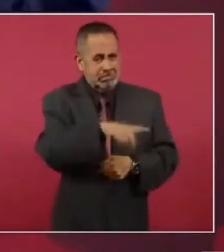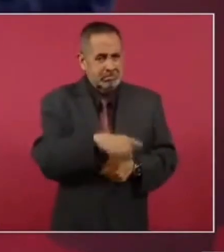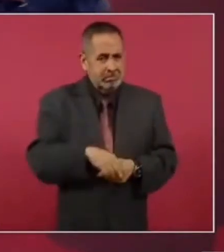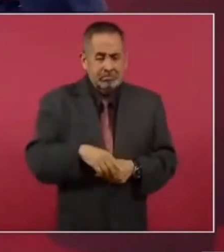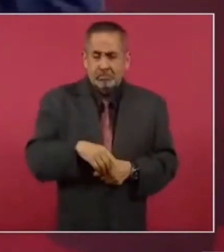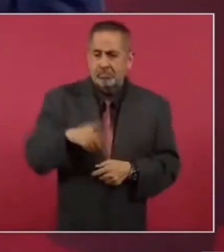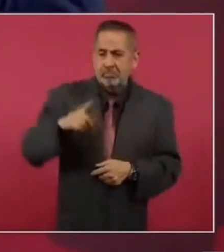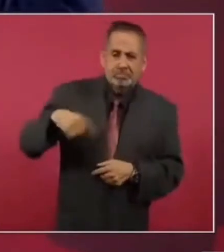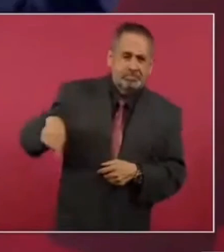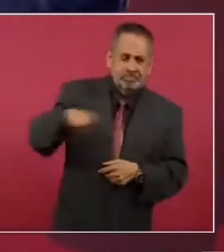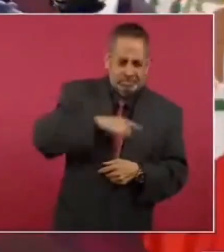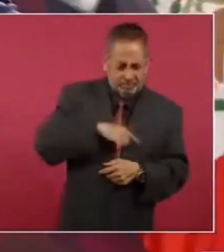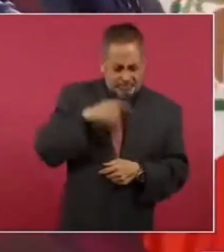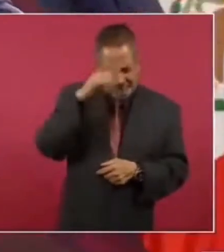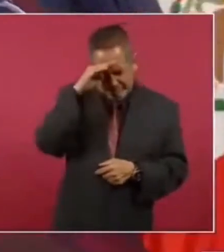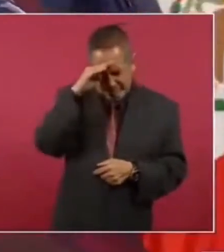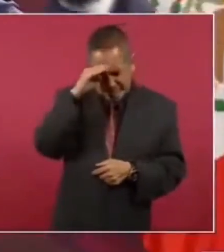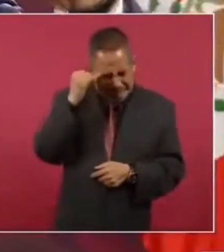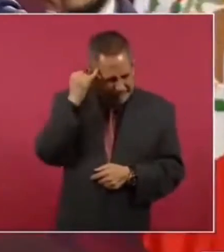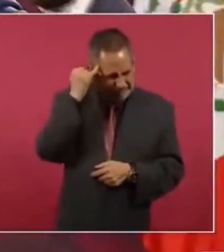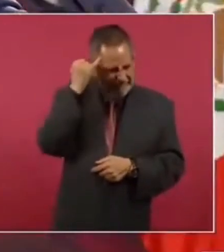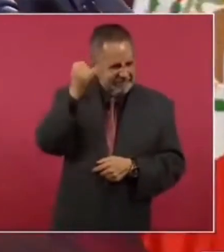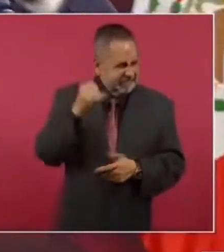idearon un mecanismo